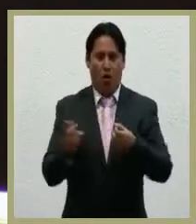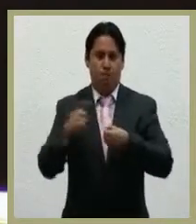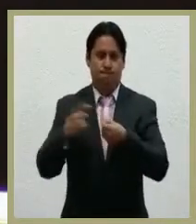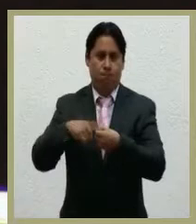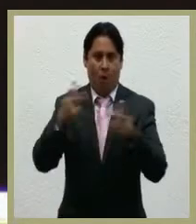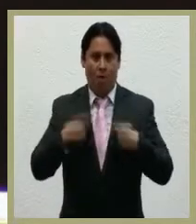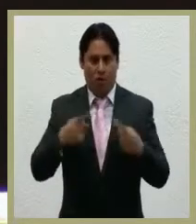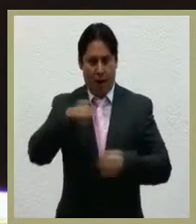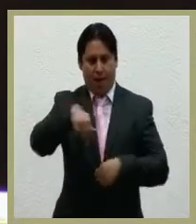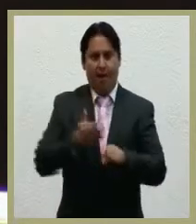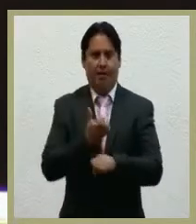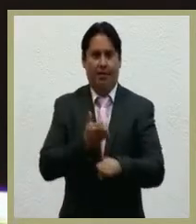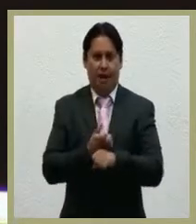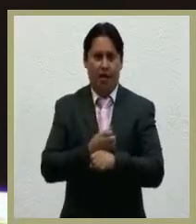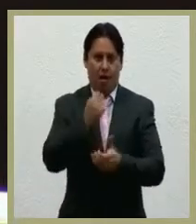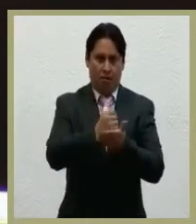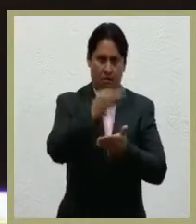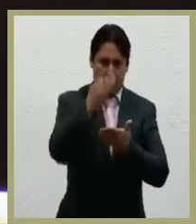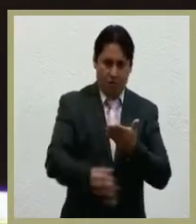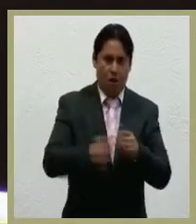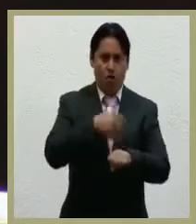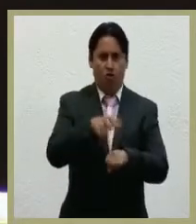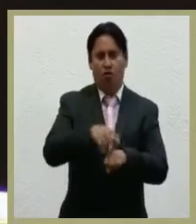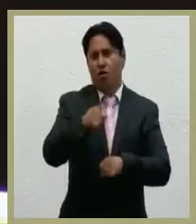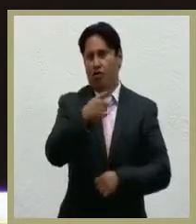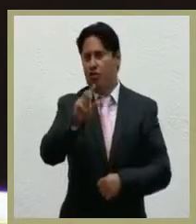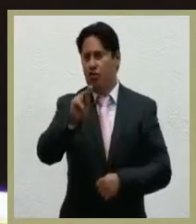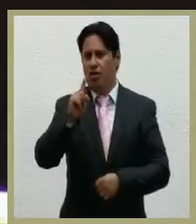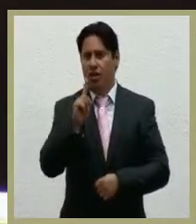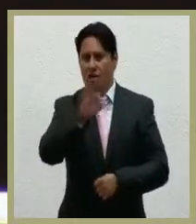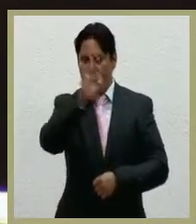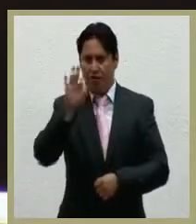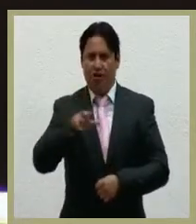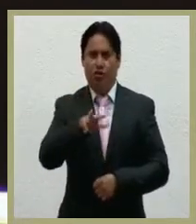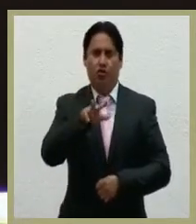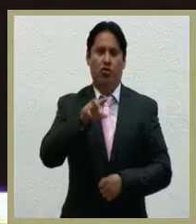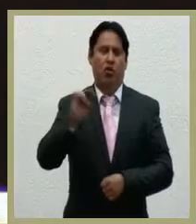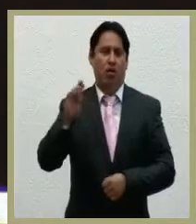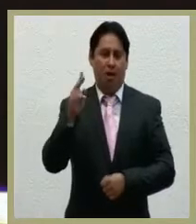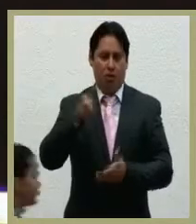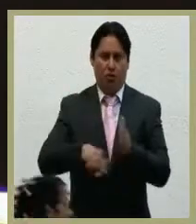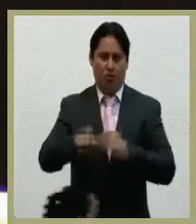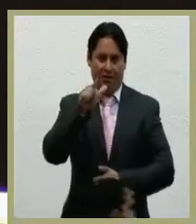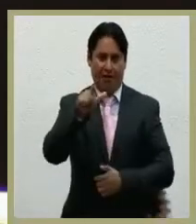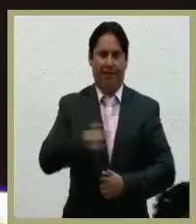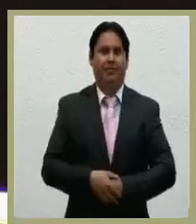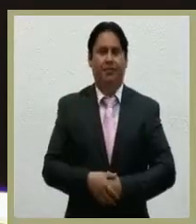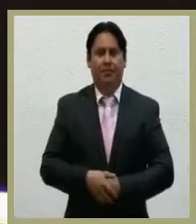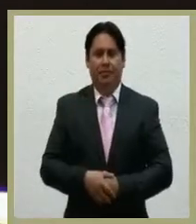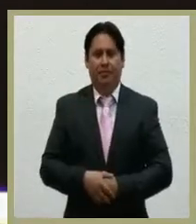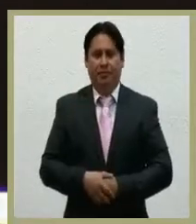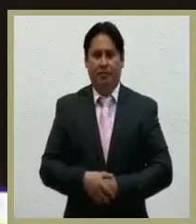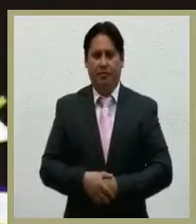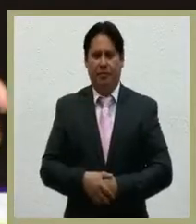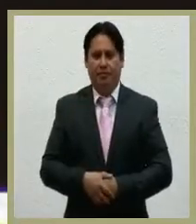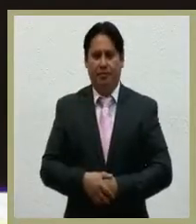de Chiapas, aprobado mediante decreto número 181 de fecha 18 de mayo de 2017.